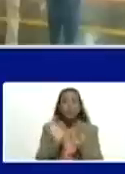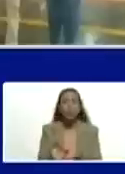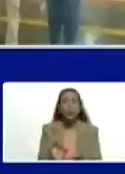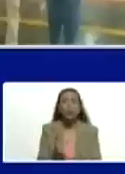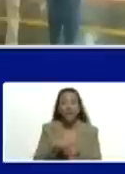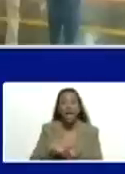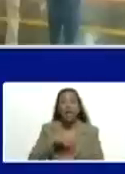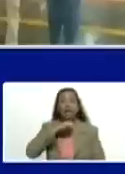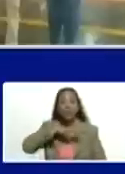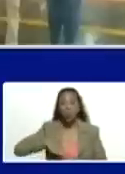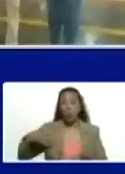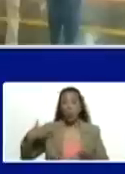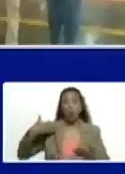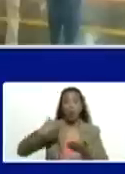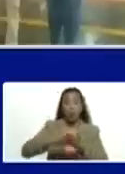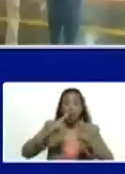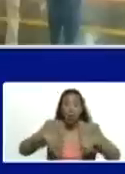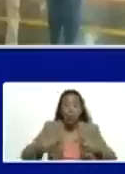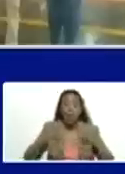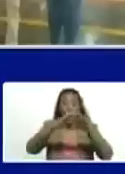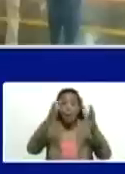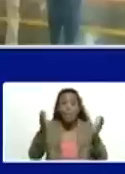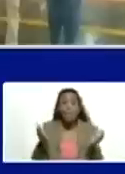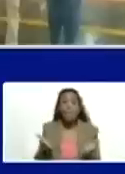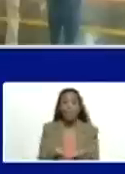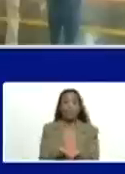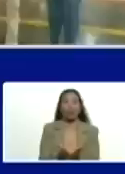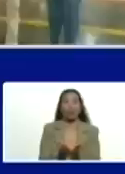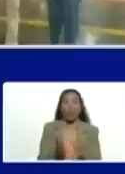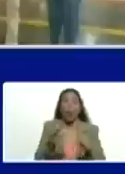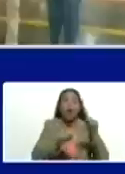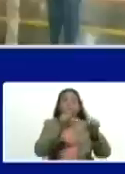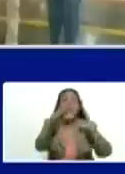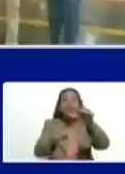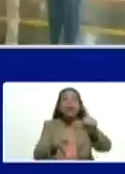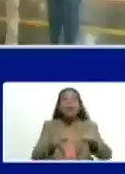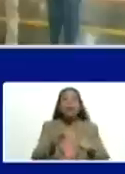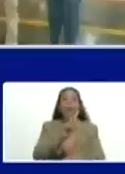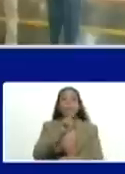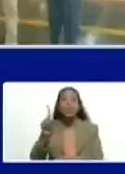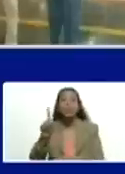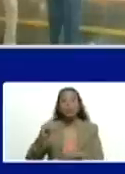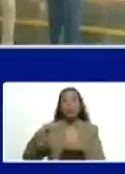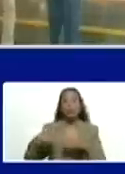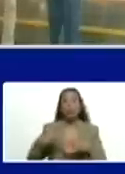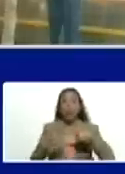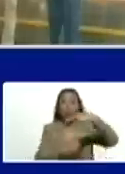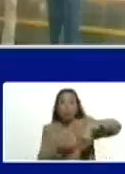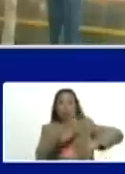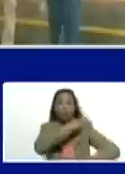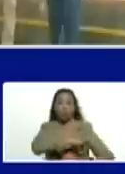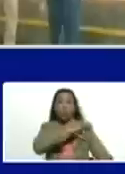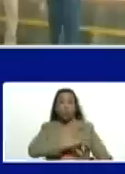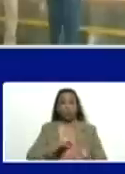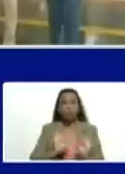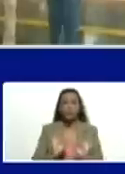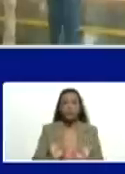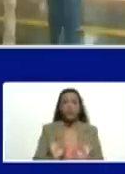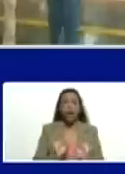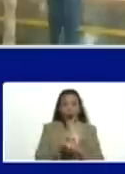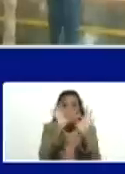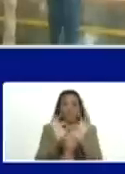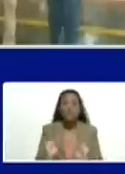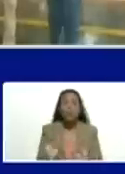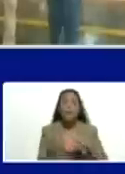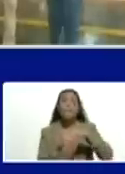estamos, en la nueva época, porque estamos en una nueva época de transición al socialismo, lo fundamental es construir